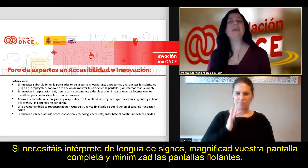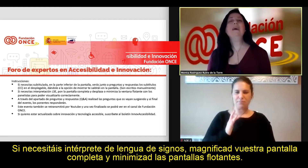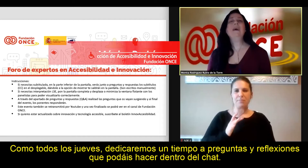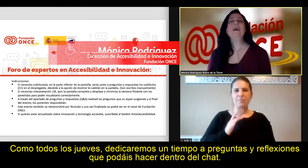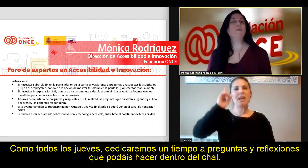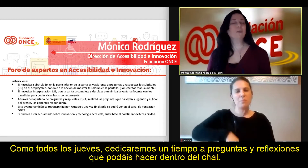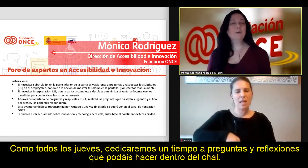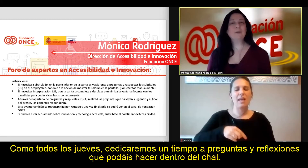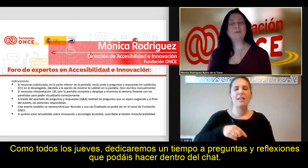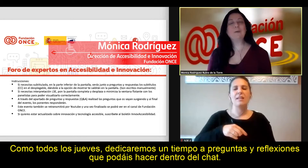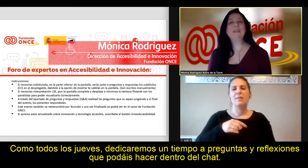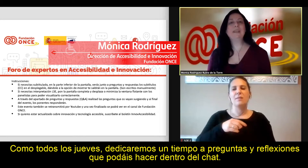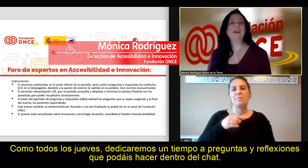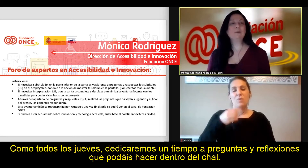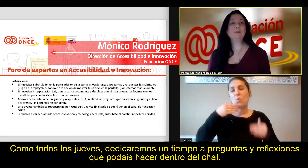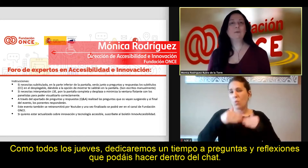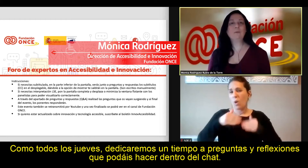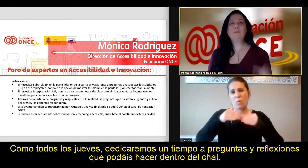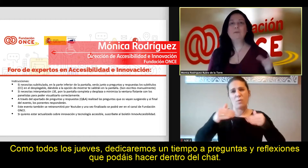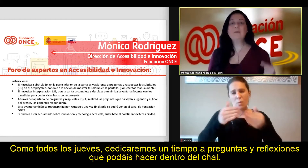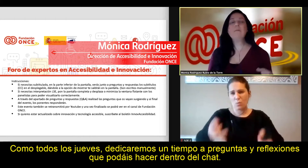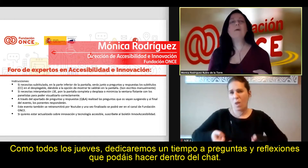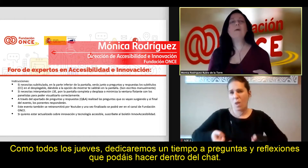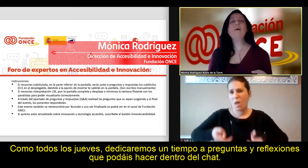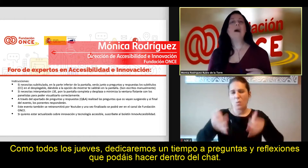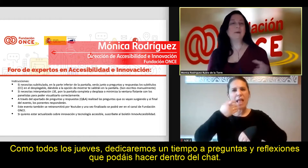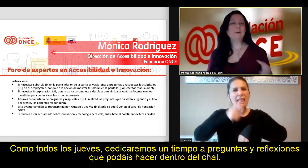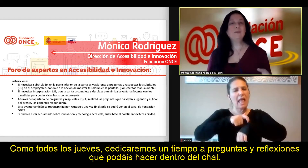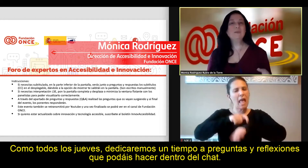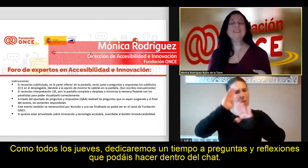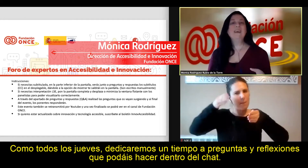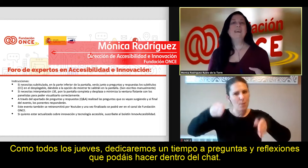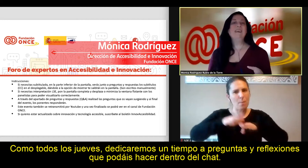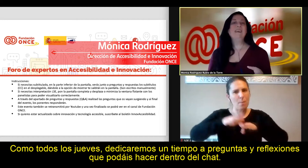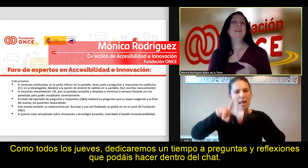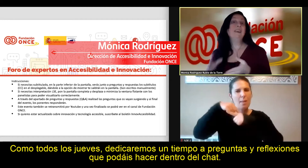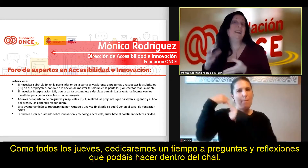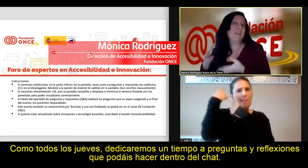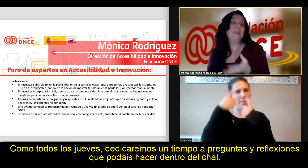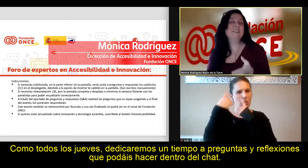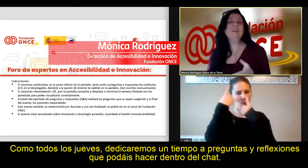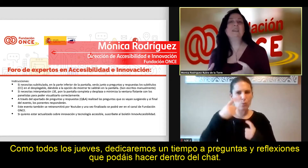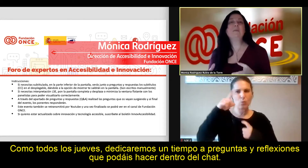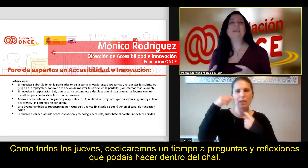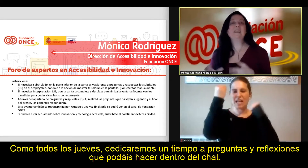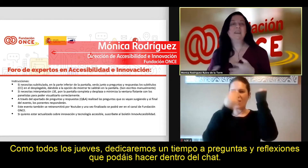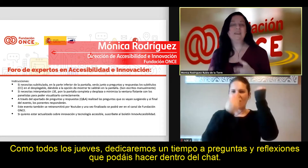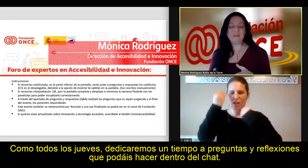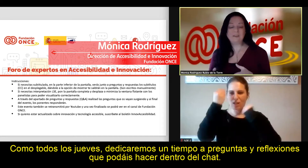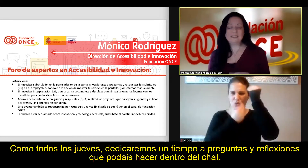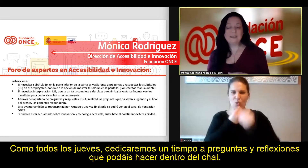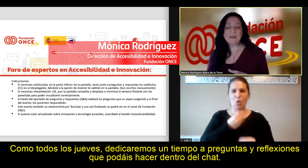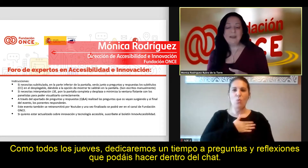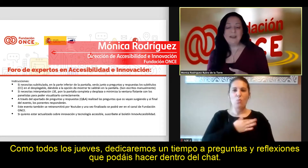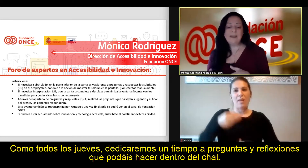también, como todos los jueves, dedicaremos un tiempo a preguntas y reflexiones que podéis hacer dentro del